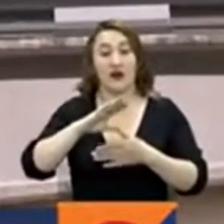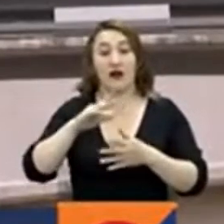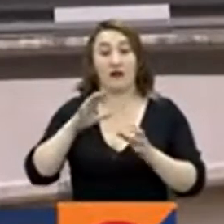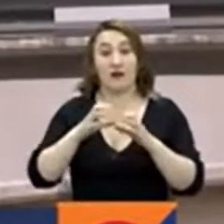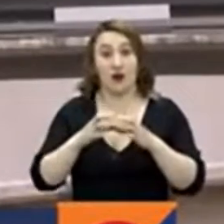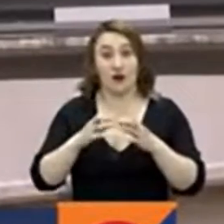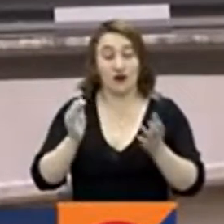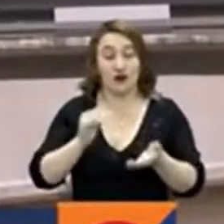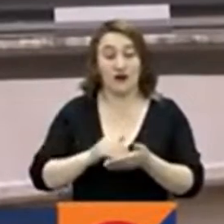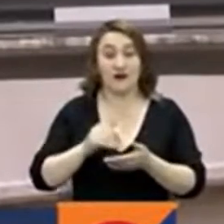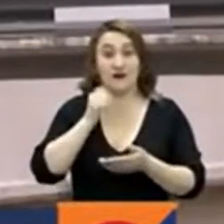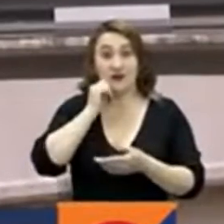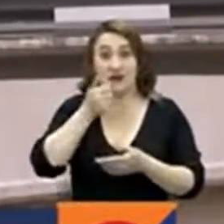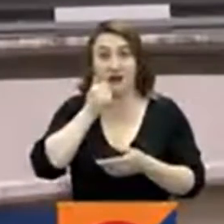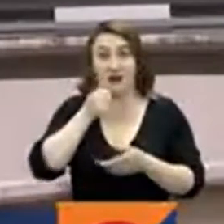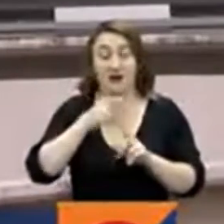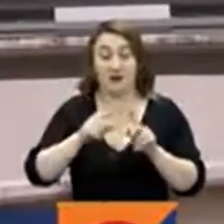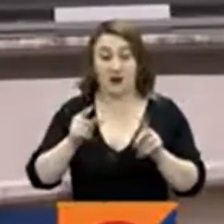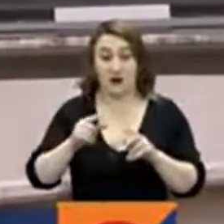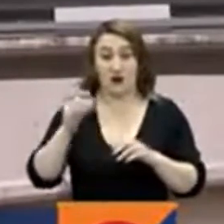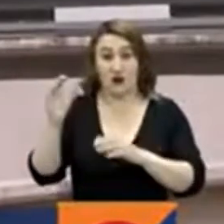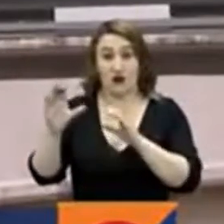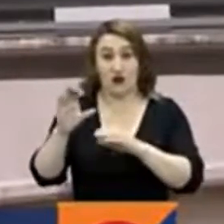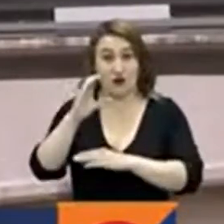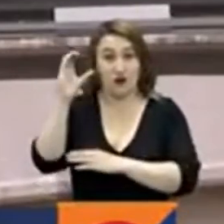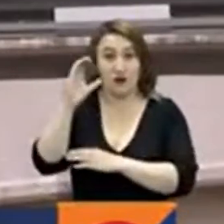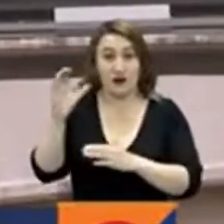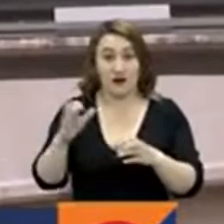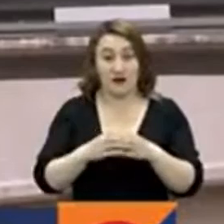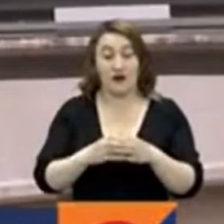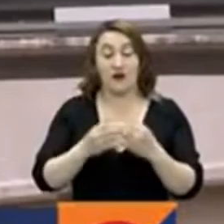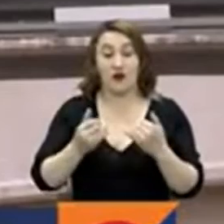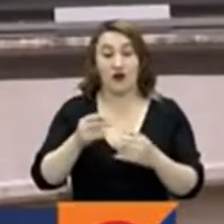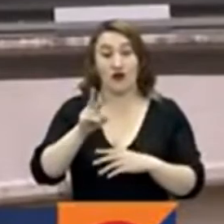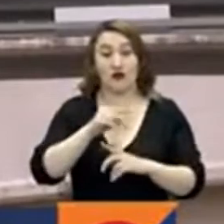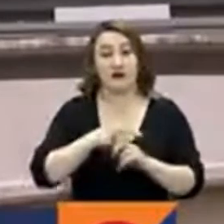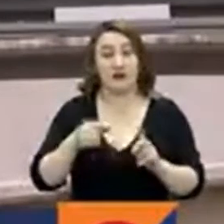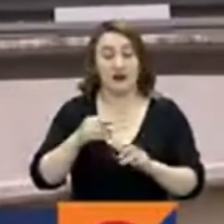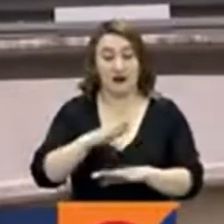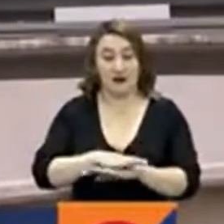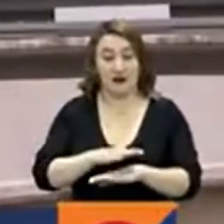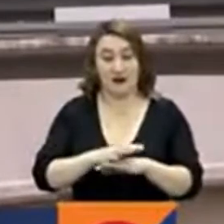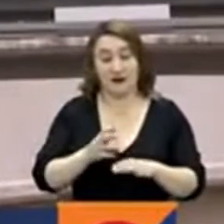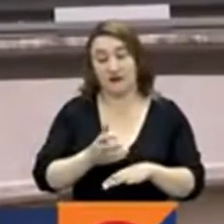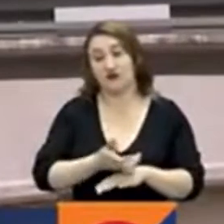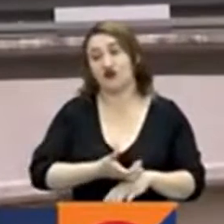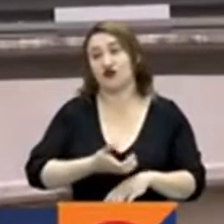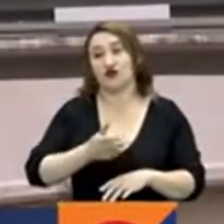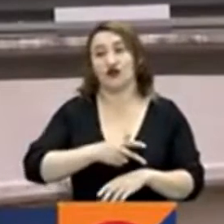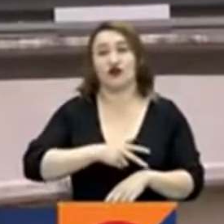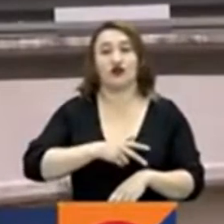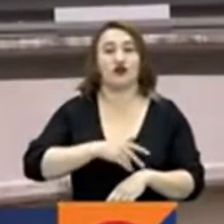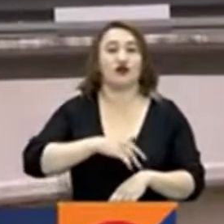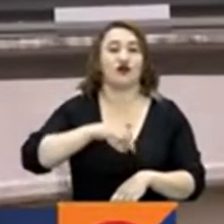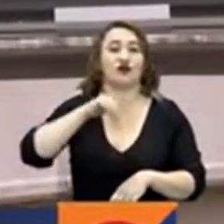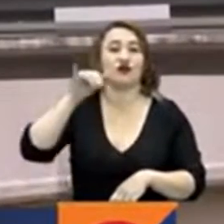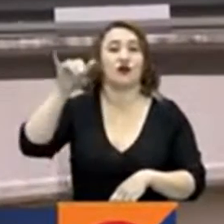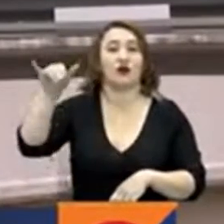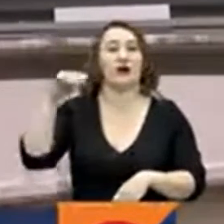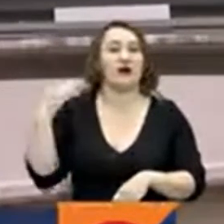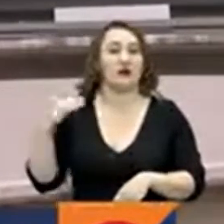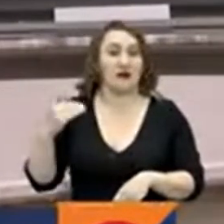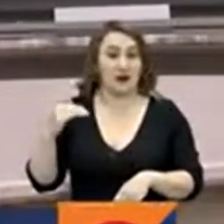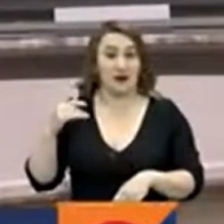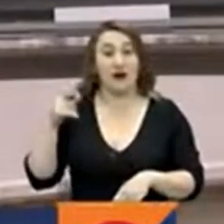escenario deportivo el día de mañana, pero la selección Colombia partirá hoy a las 2:30 de la tarde rumbo a Armenia, allí en el Estadio Centenario se